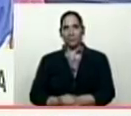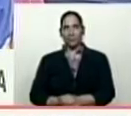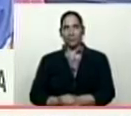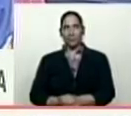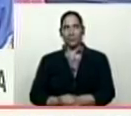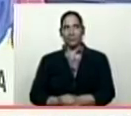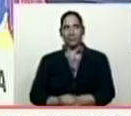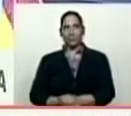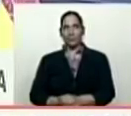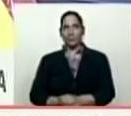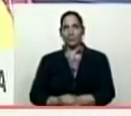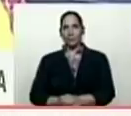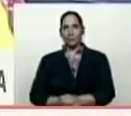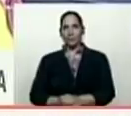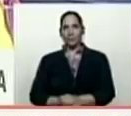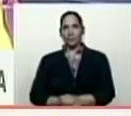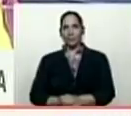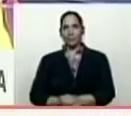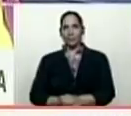¿Entrarían así? No vale.